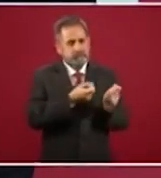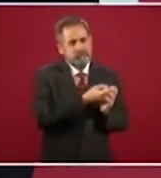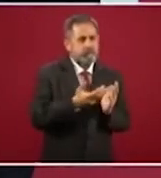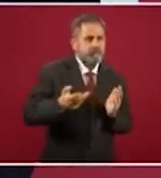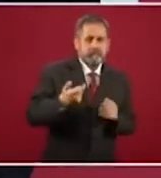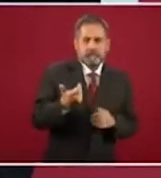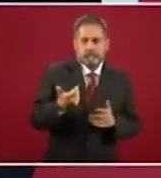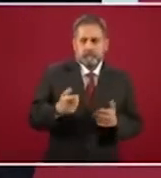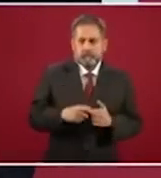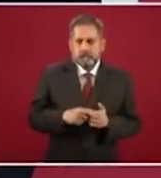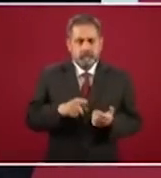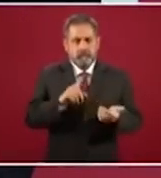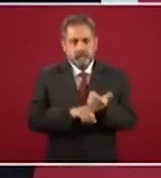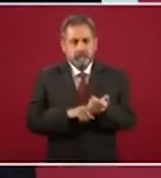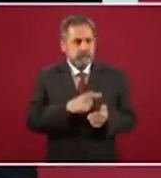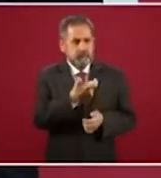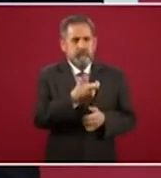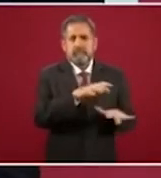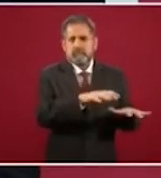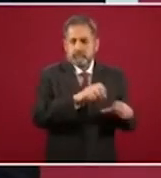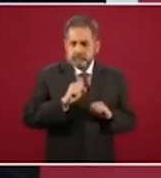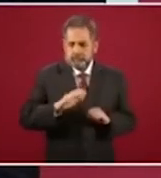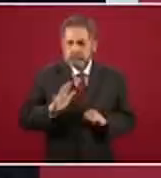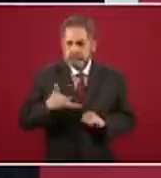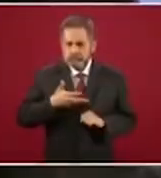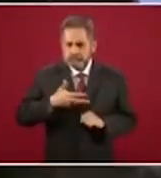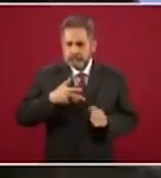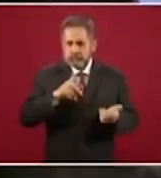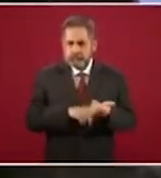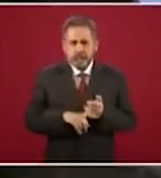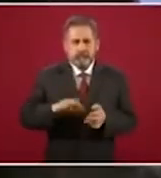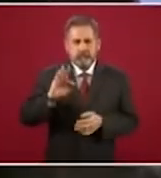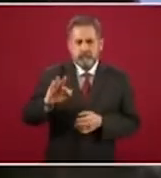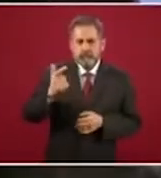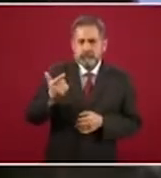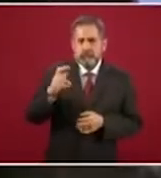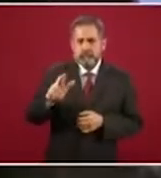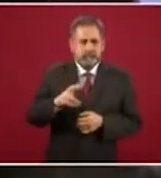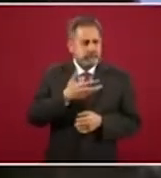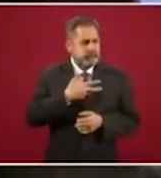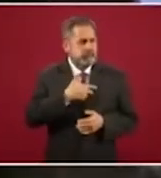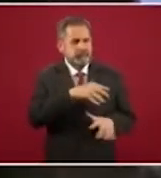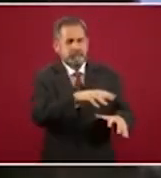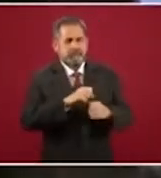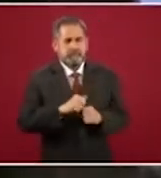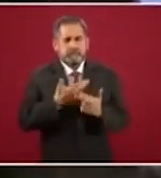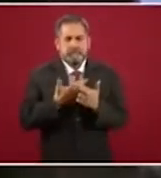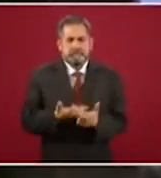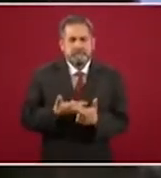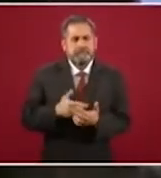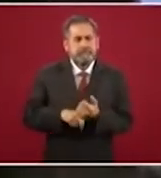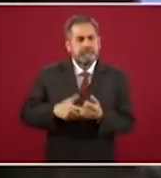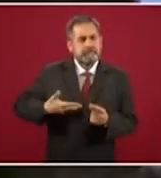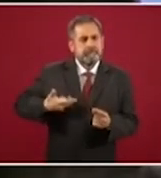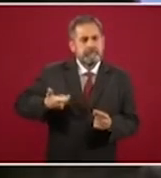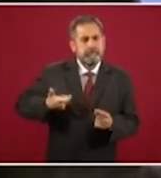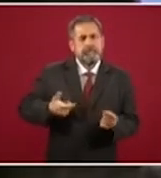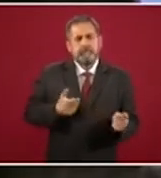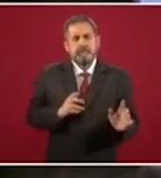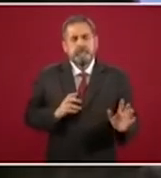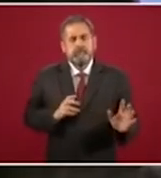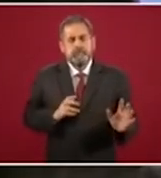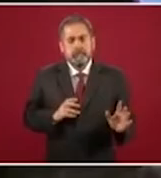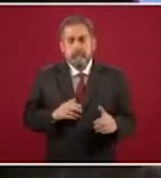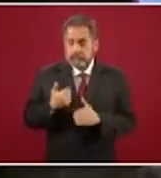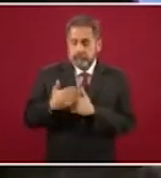son numerario asegurado por parte de la Fiscalía General de la República. En los próximos días vamos a